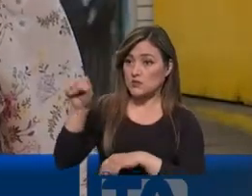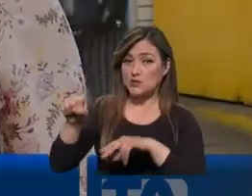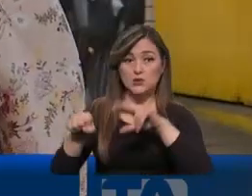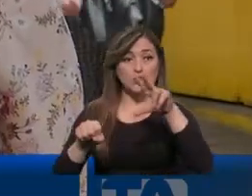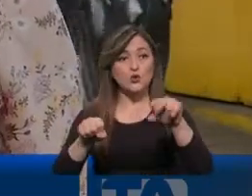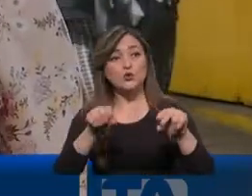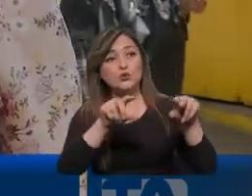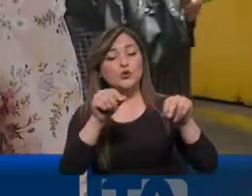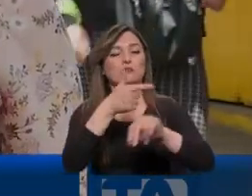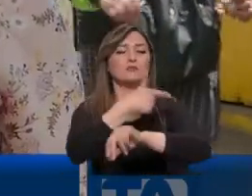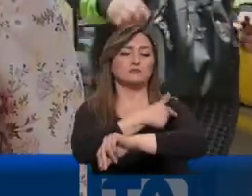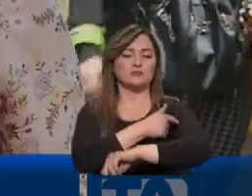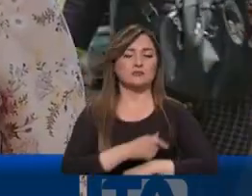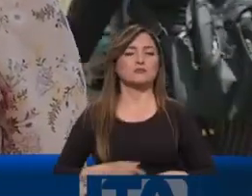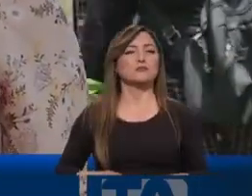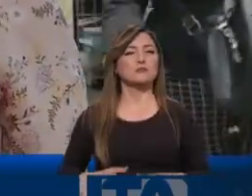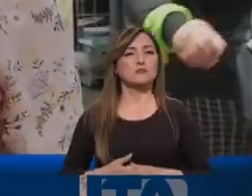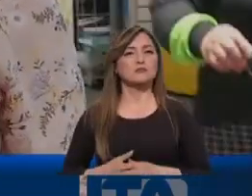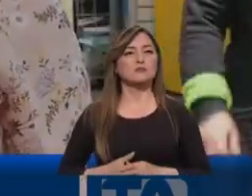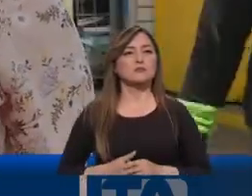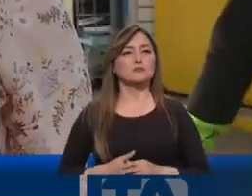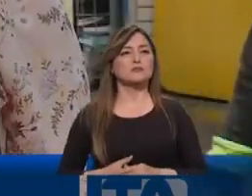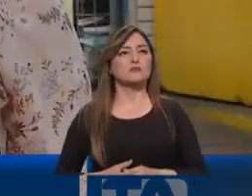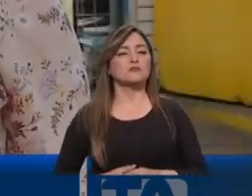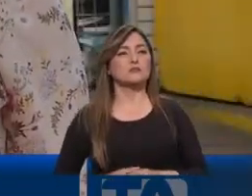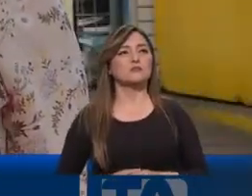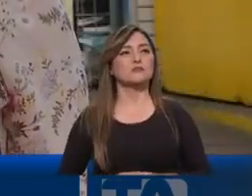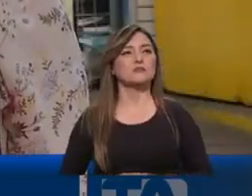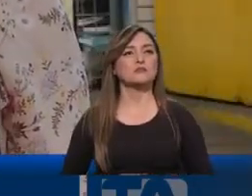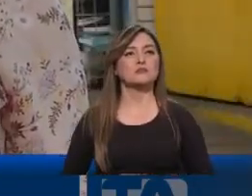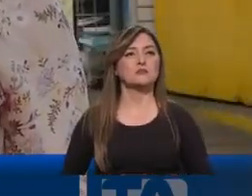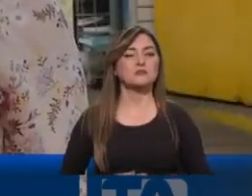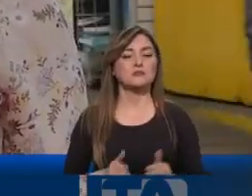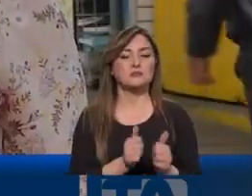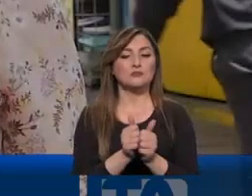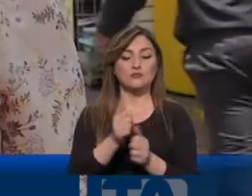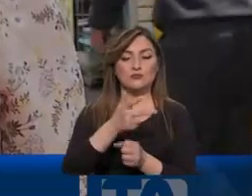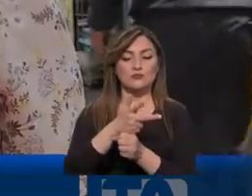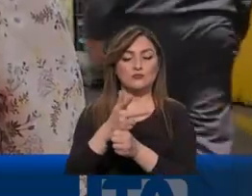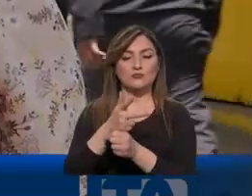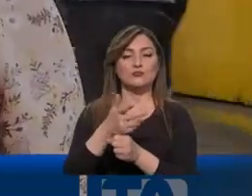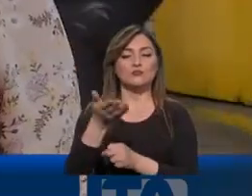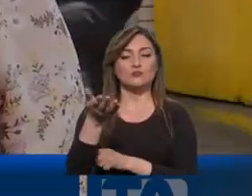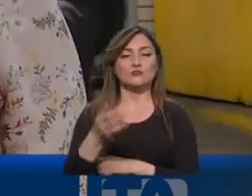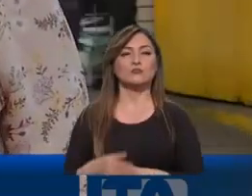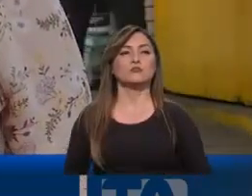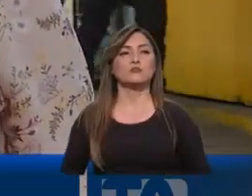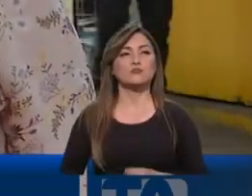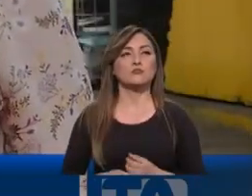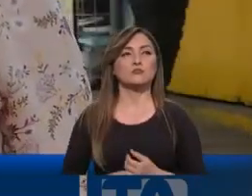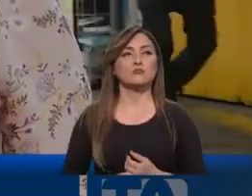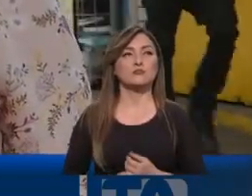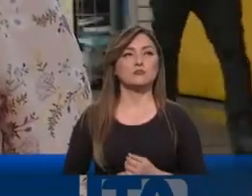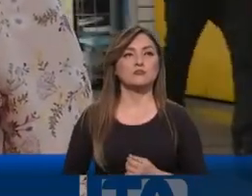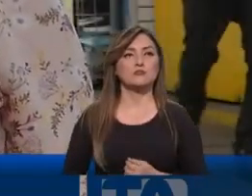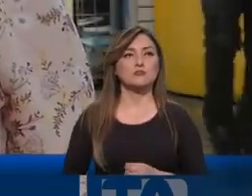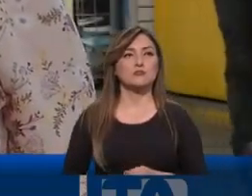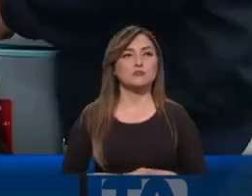la vacuna contra el COVID-19. Nosotros los acompañamos a uno de estos puntos y les hemos preparado el siguiente informe.